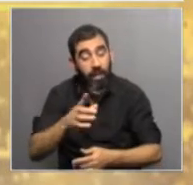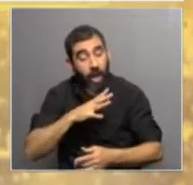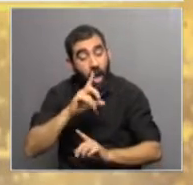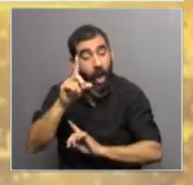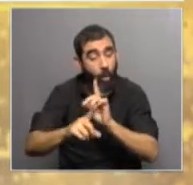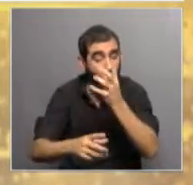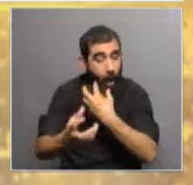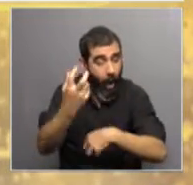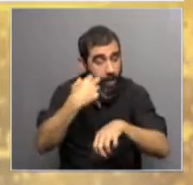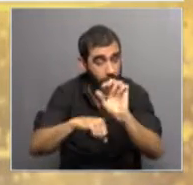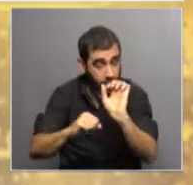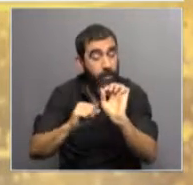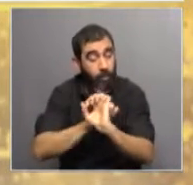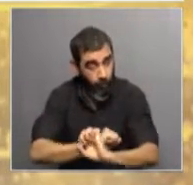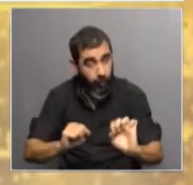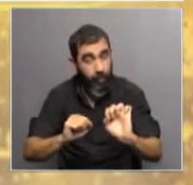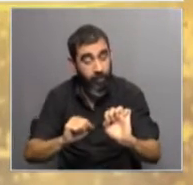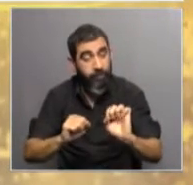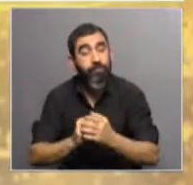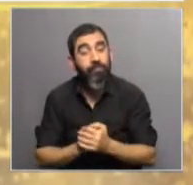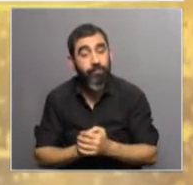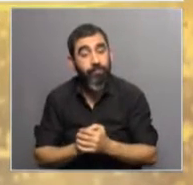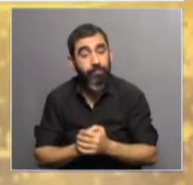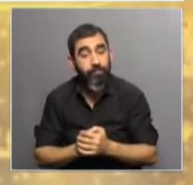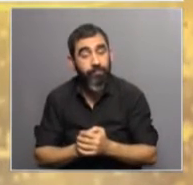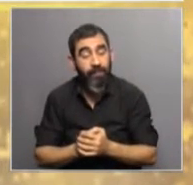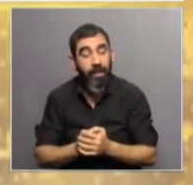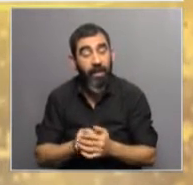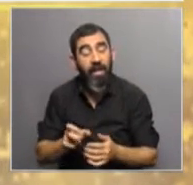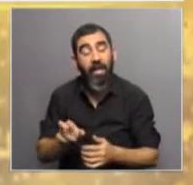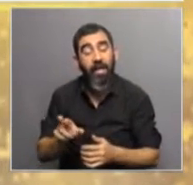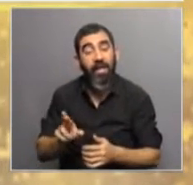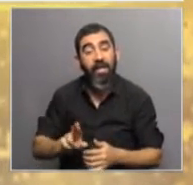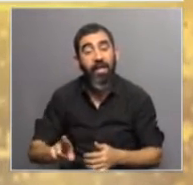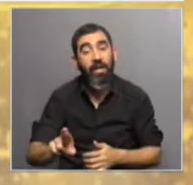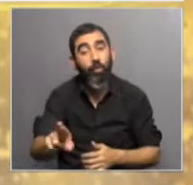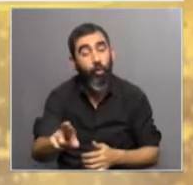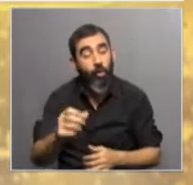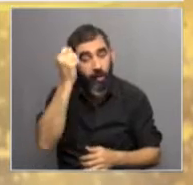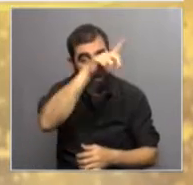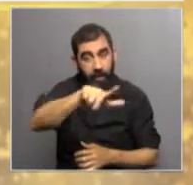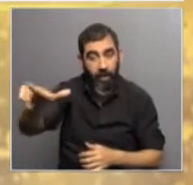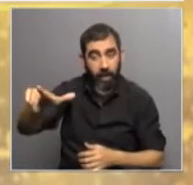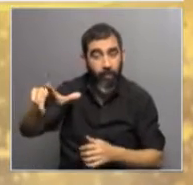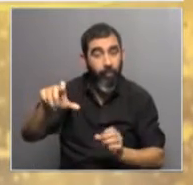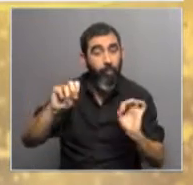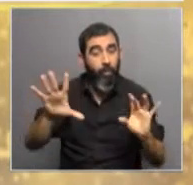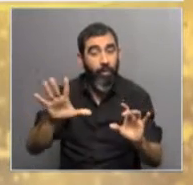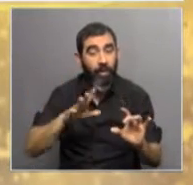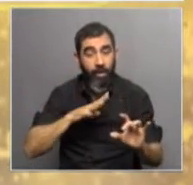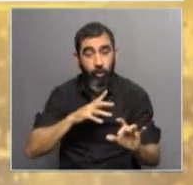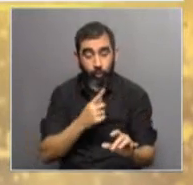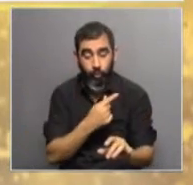que son muy buenos para justamente estudiar este fenómeno, que son los ratones de la pradera, porque ellos son monógamos.